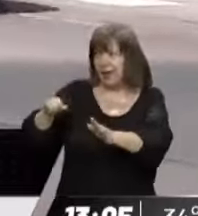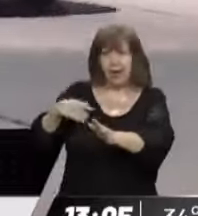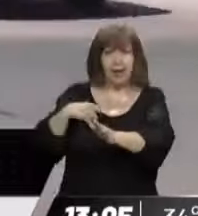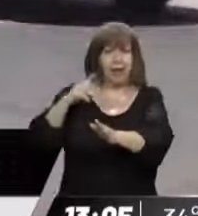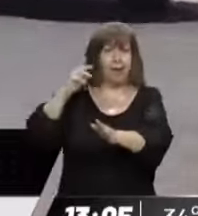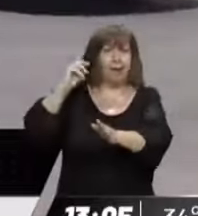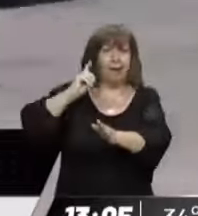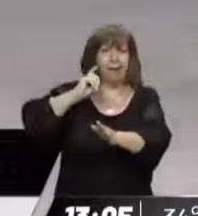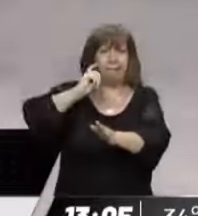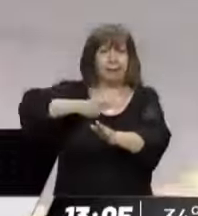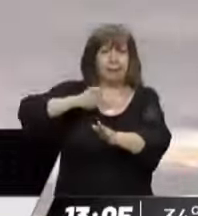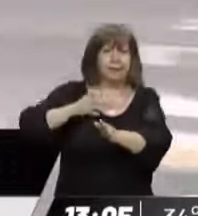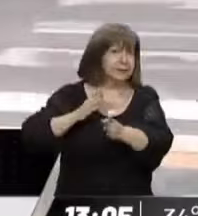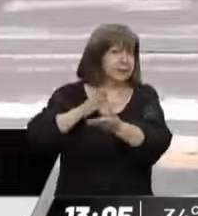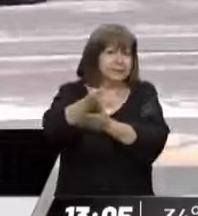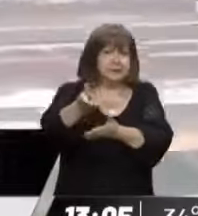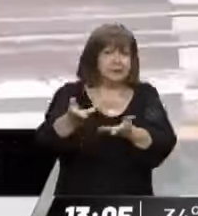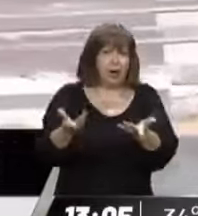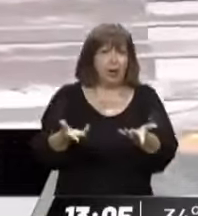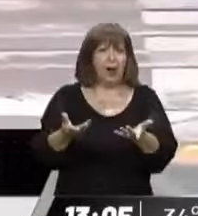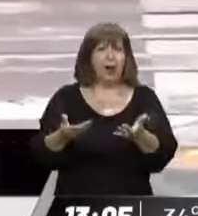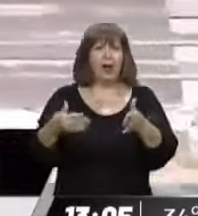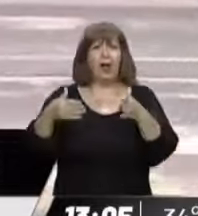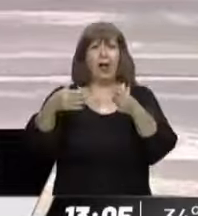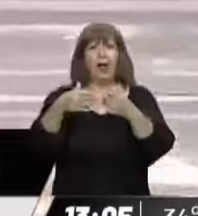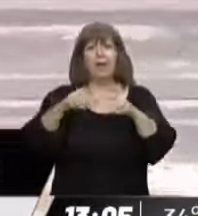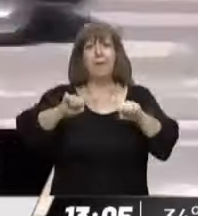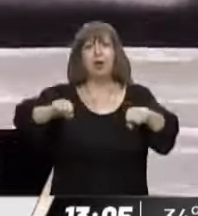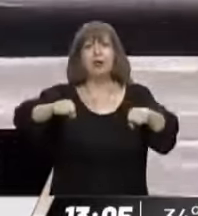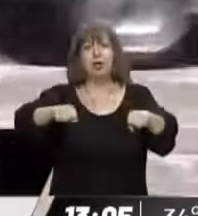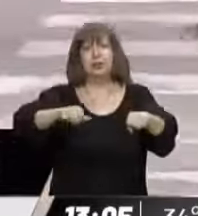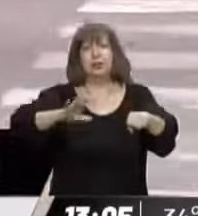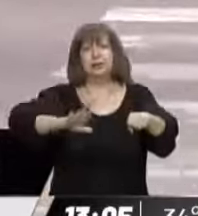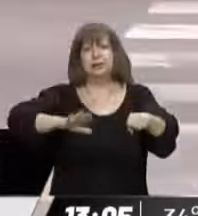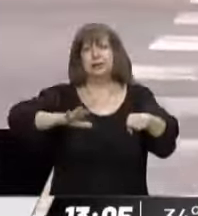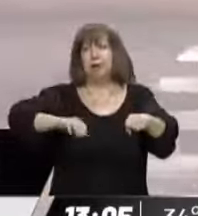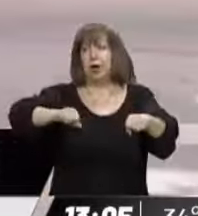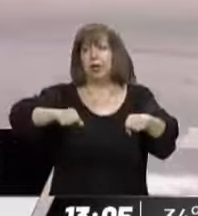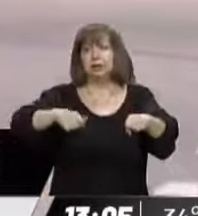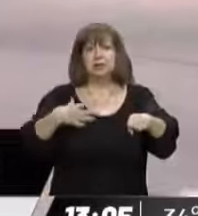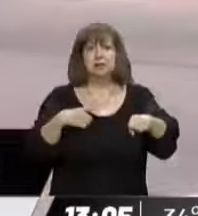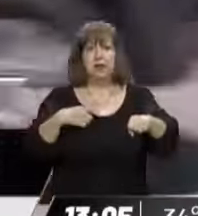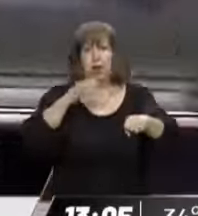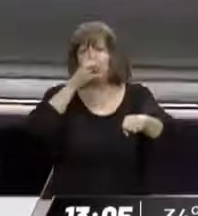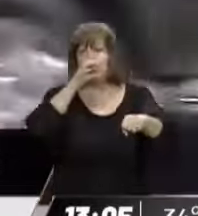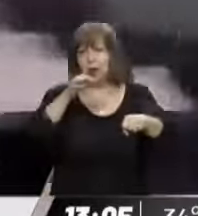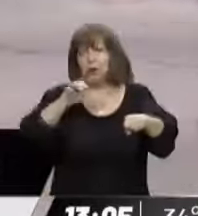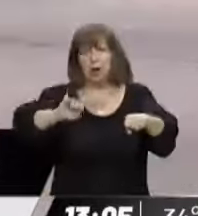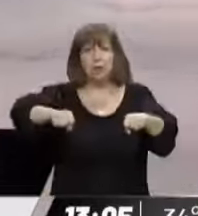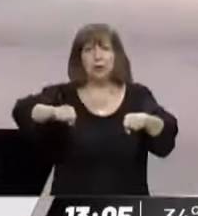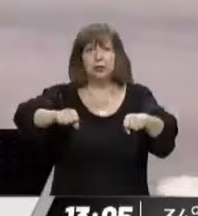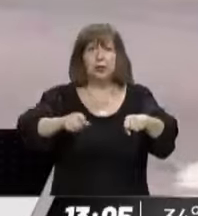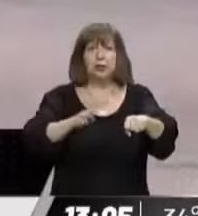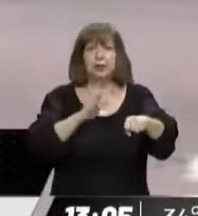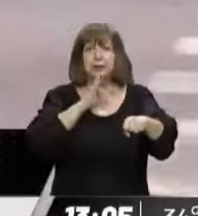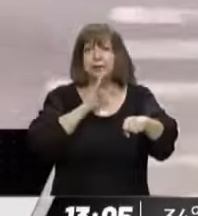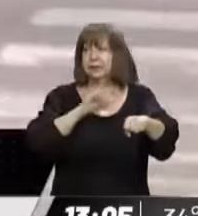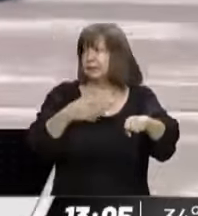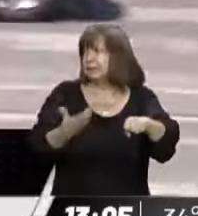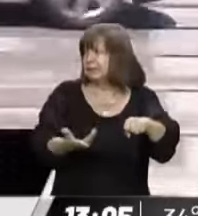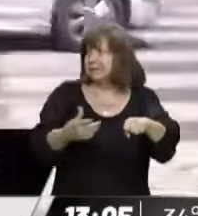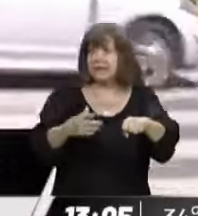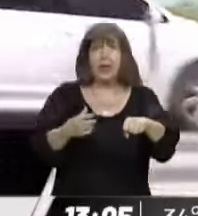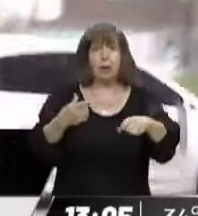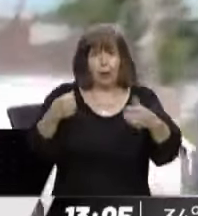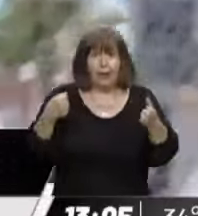respeta miren lo que pasa por ejemplo en las esquinas está esperando la moto para pasar no le dan paso nunca Y claro así se pueden llegar a